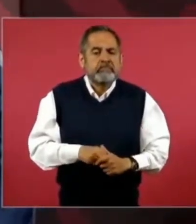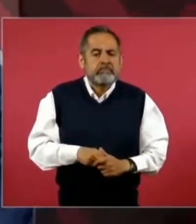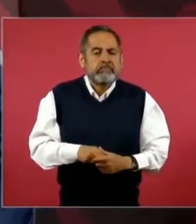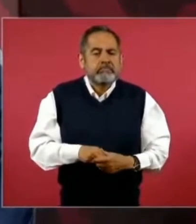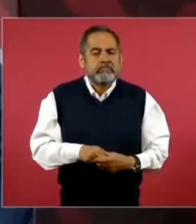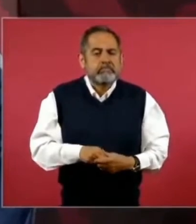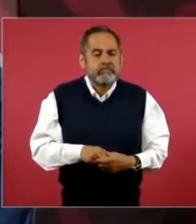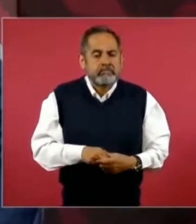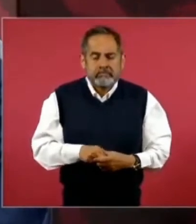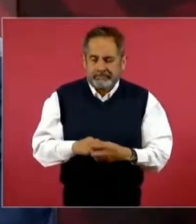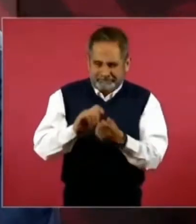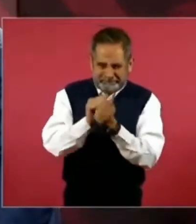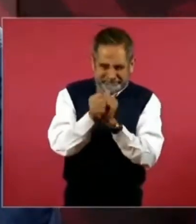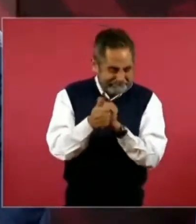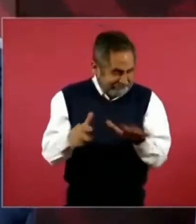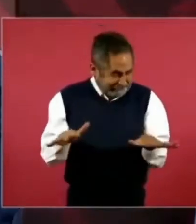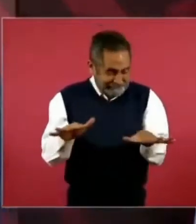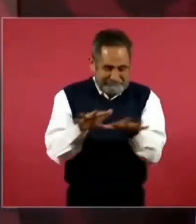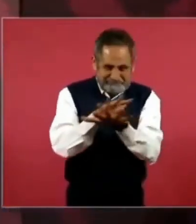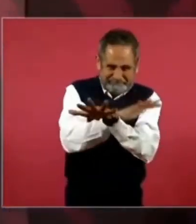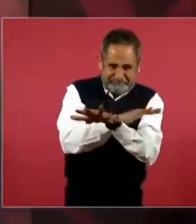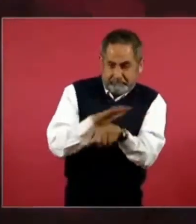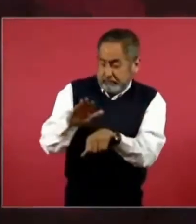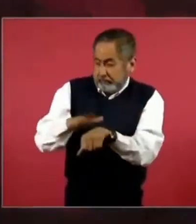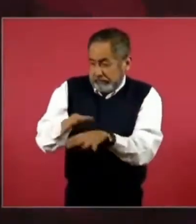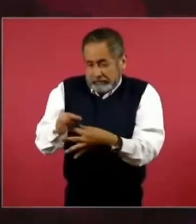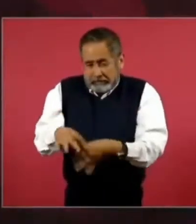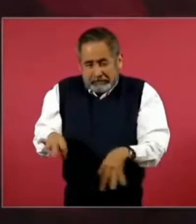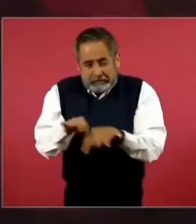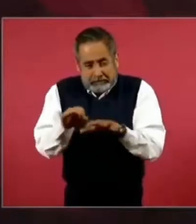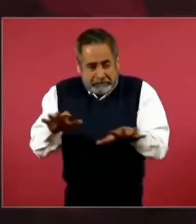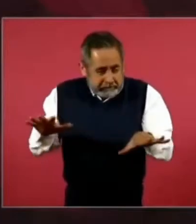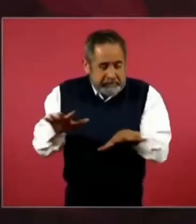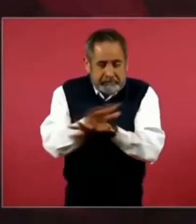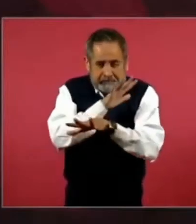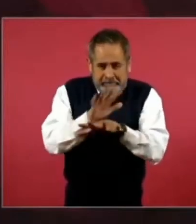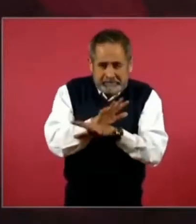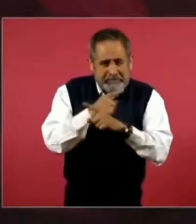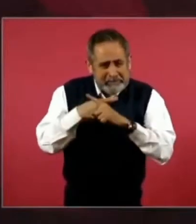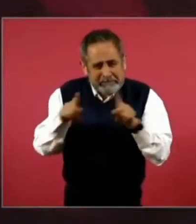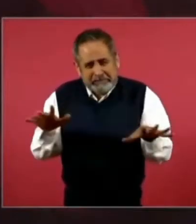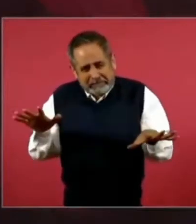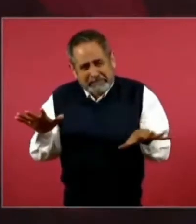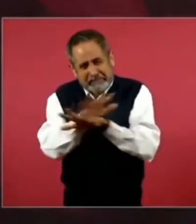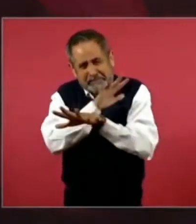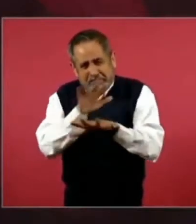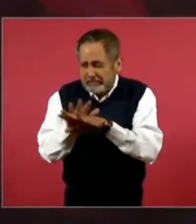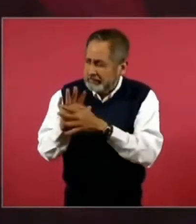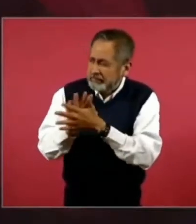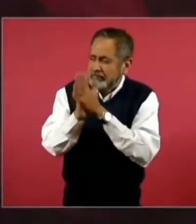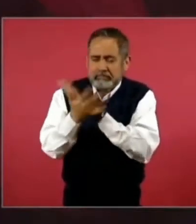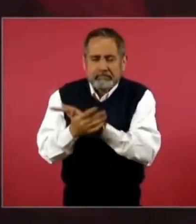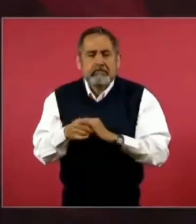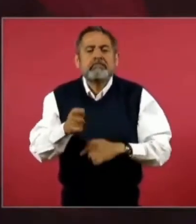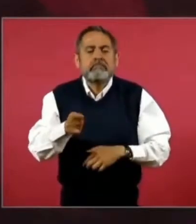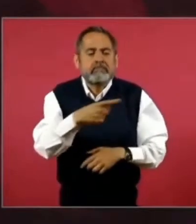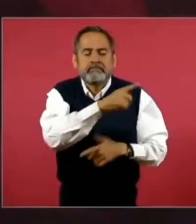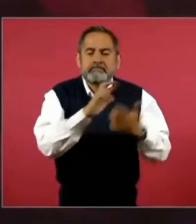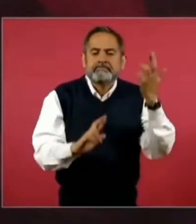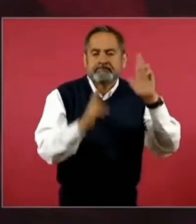de las transformaciones que han habido, la que más cambios produjo en lo social fue la Revolución